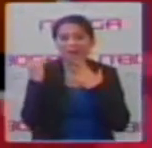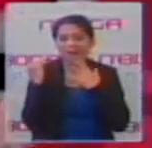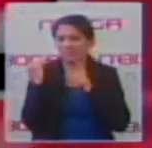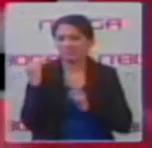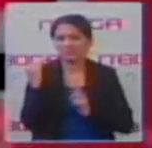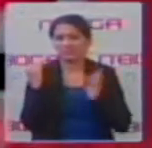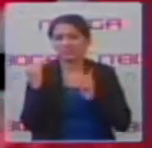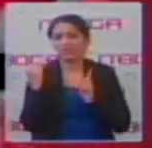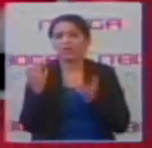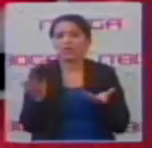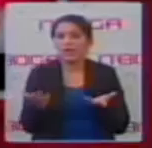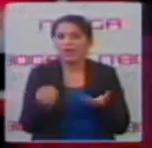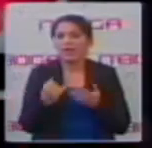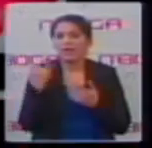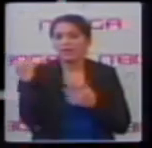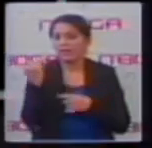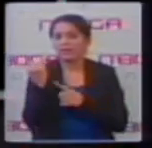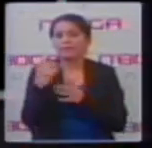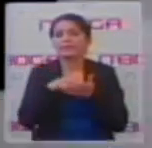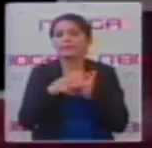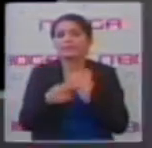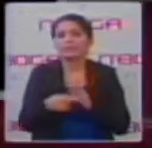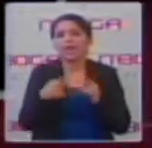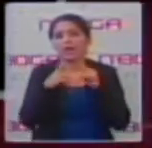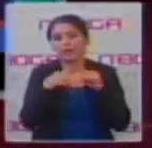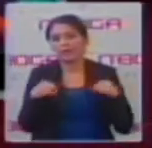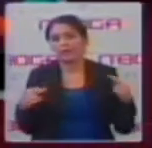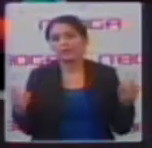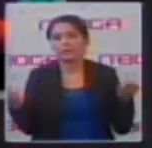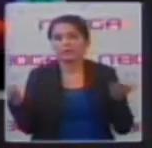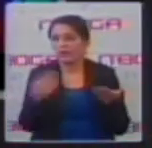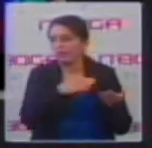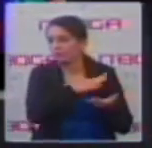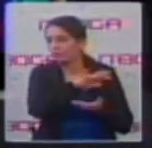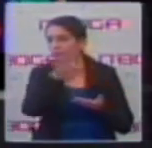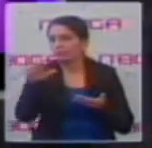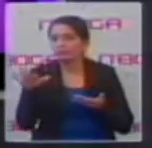color verde, sino es un destino ecológico y se le denomina de esa manera.